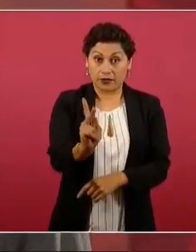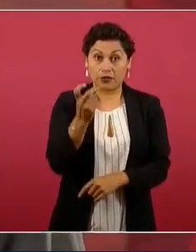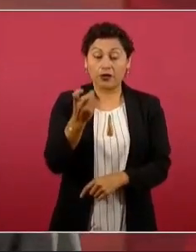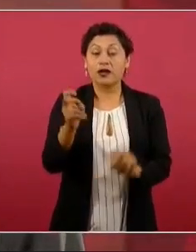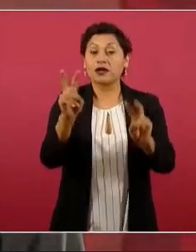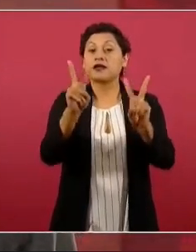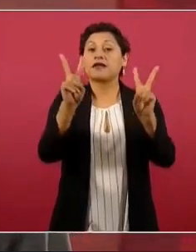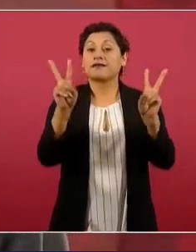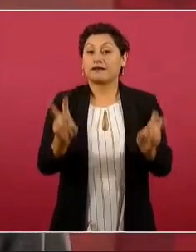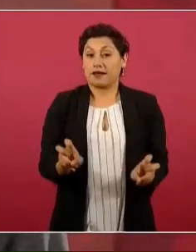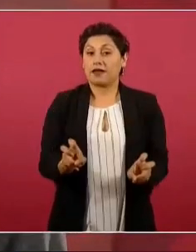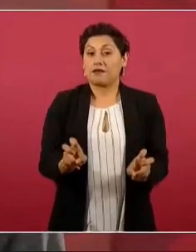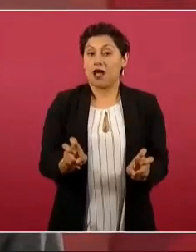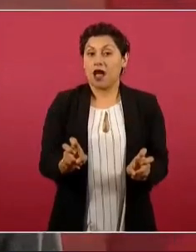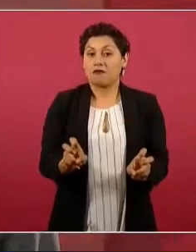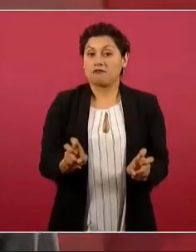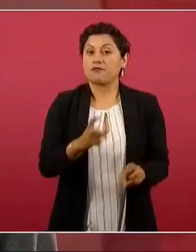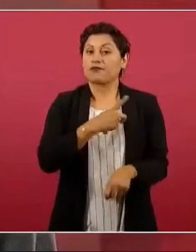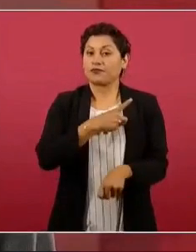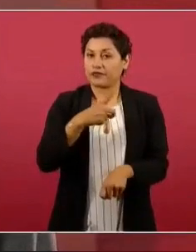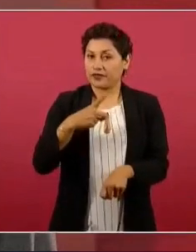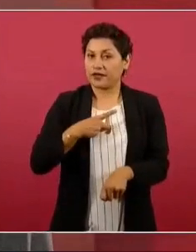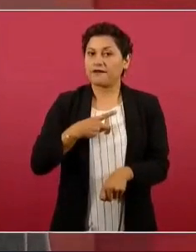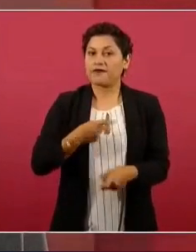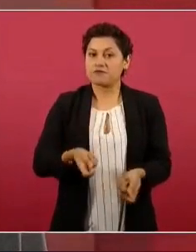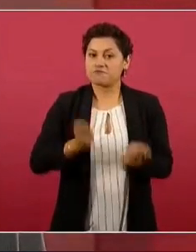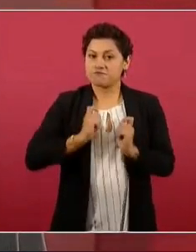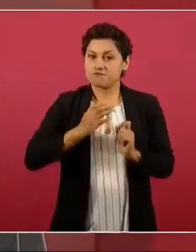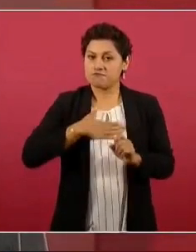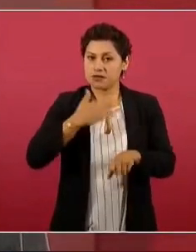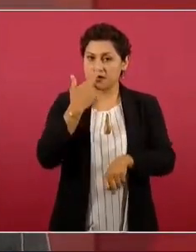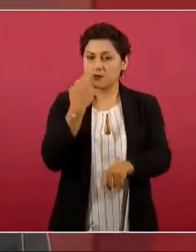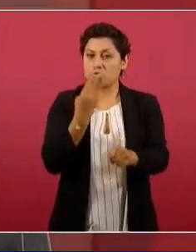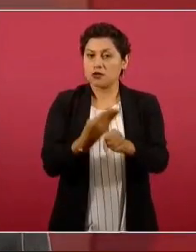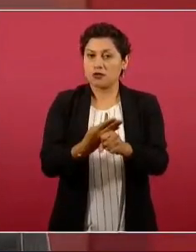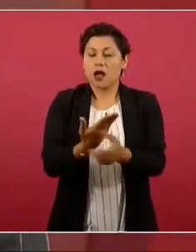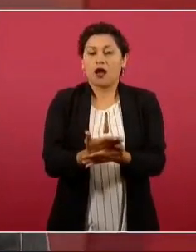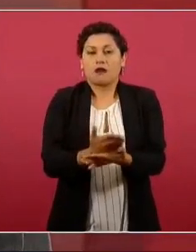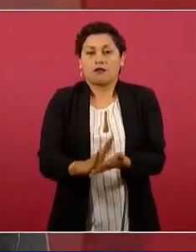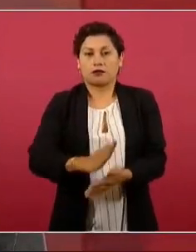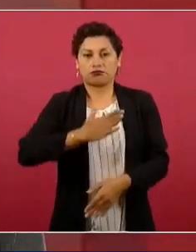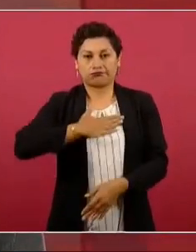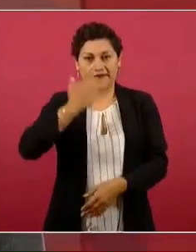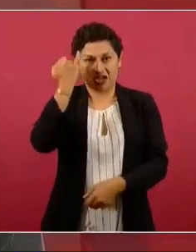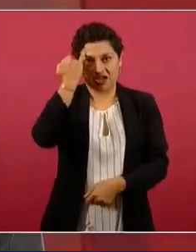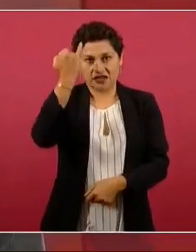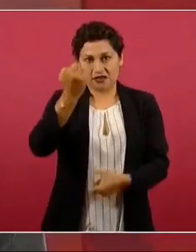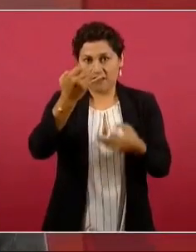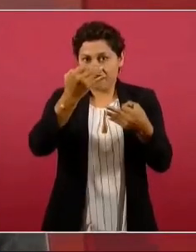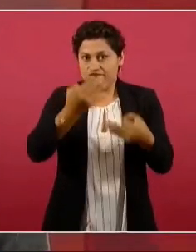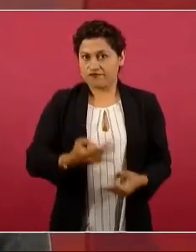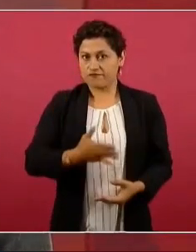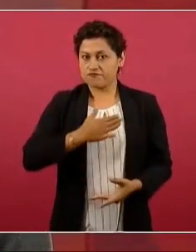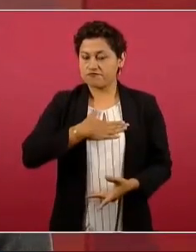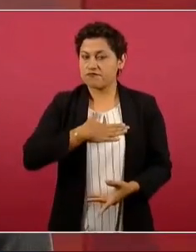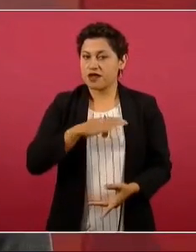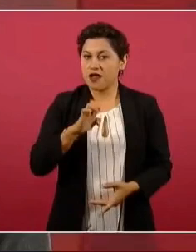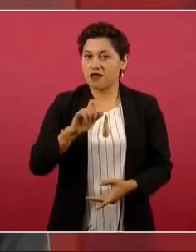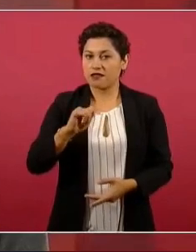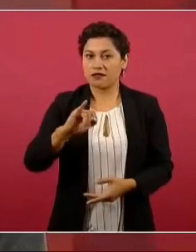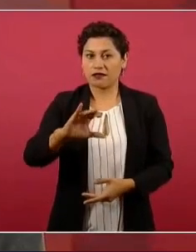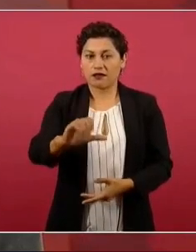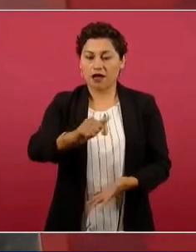de otra naturaleza, eso tiene que ver con mi responsabilidad y con mis convicciones, con mis principios.